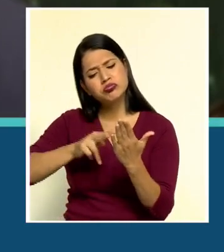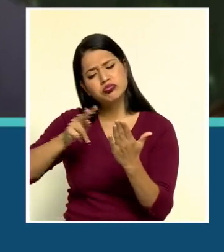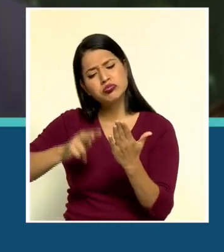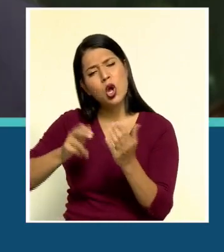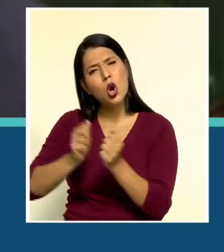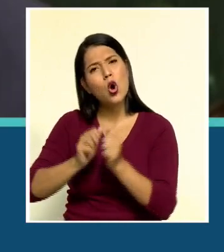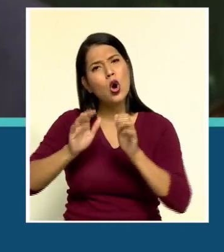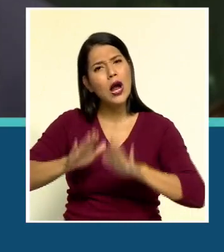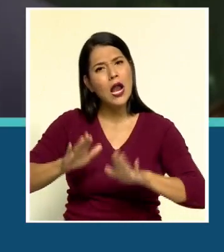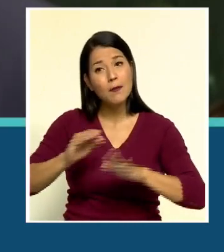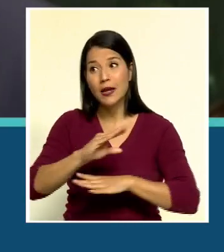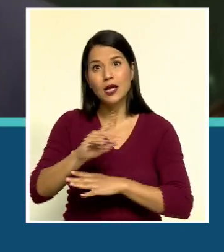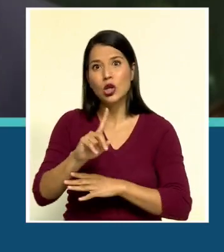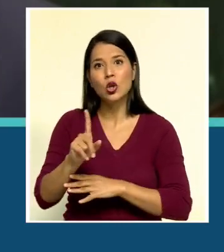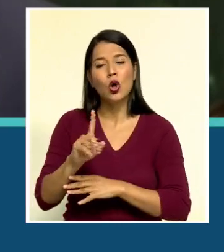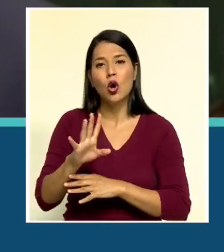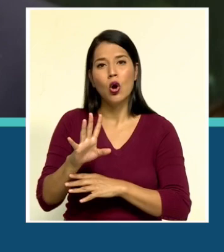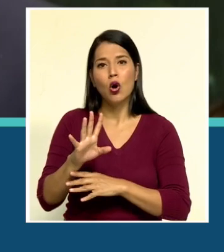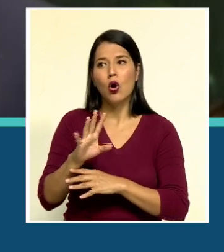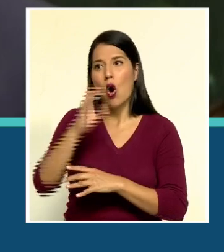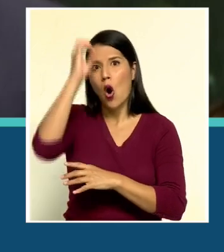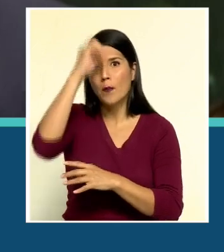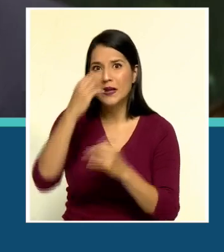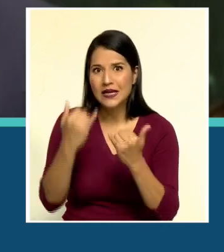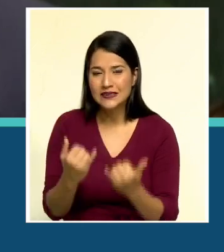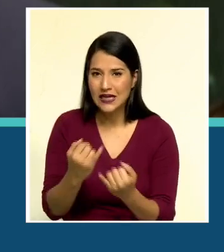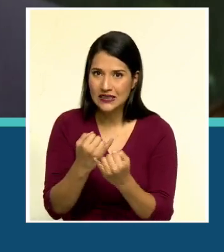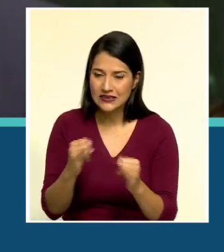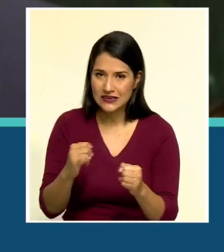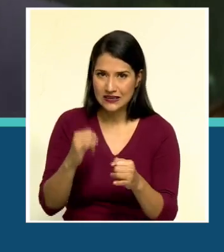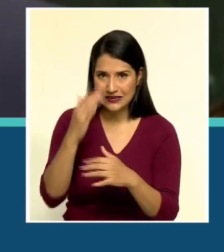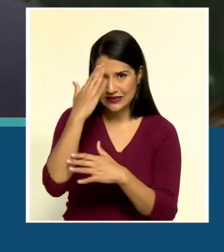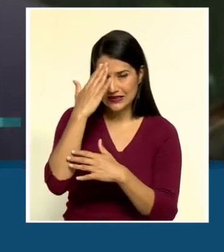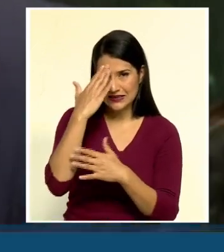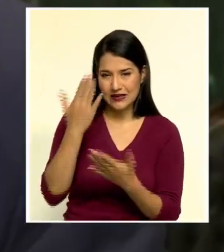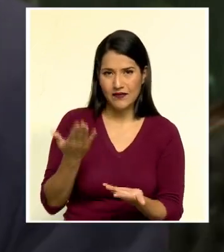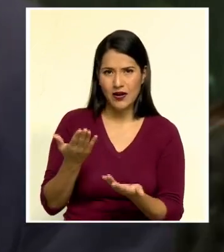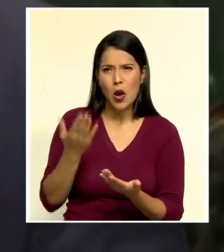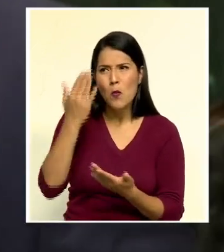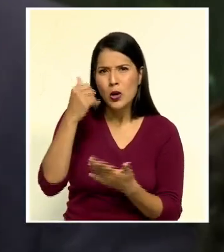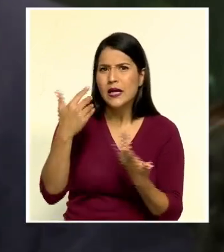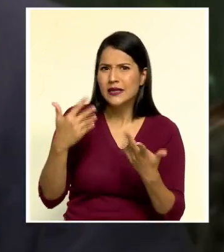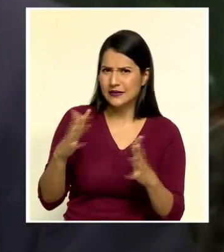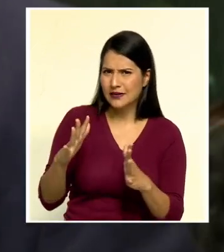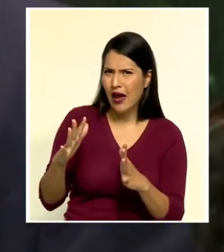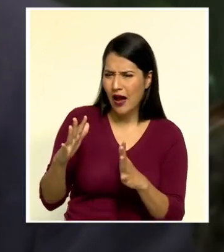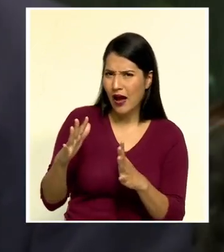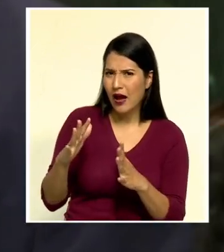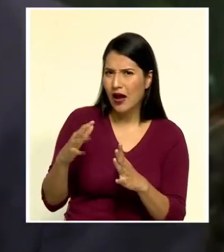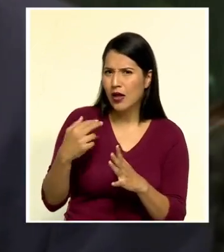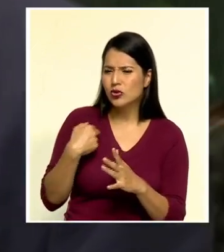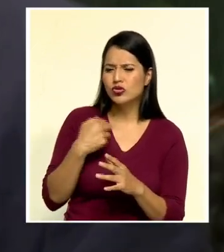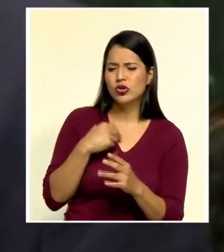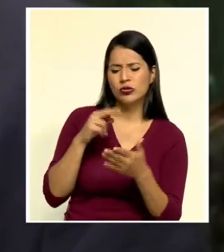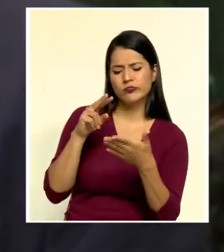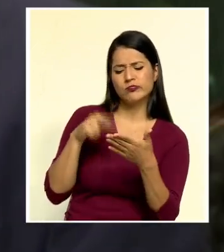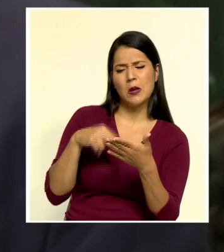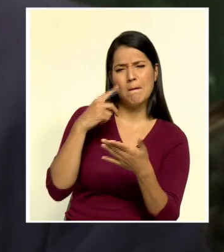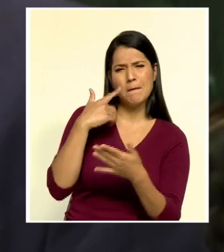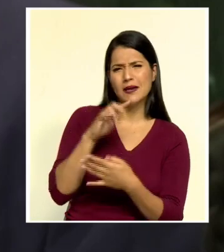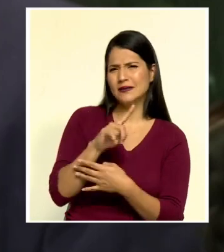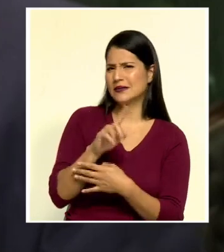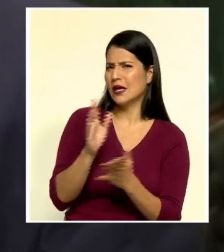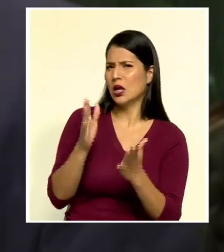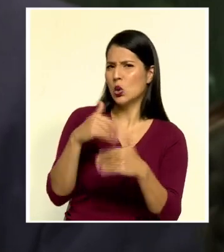el calor del momento y en el calor de las versiones que hasta el momento tenemos, porque ya también estamos recibiendo insumos que nos indican que no existe tal mordaza y que